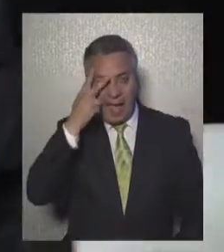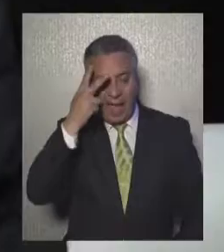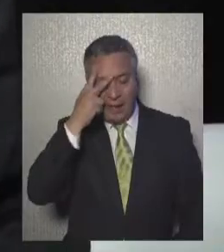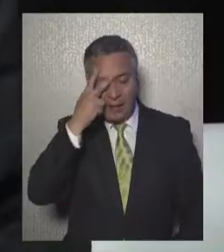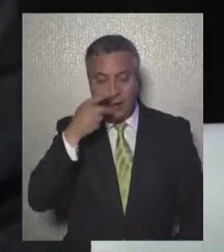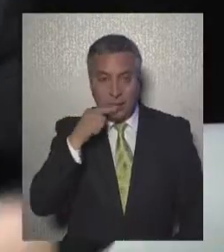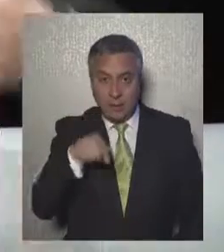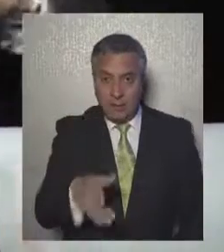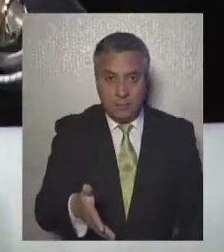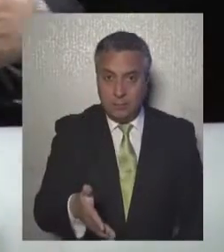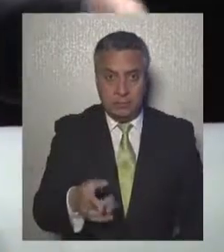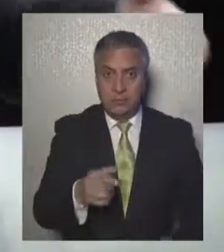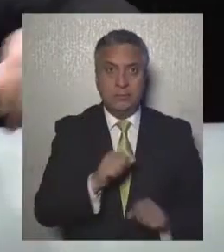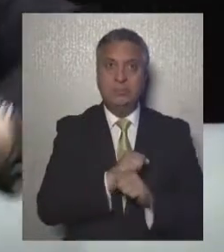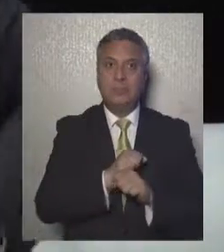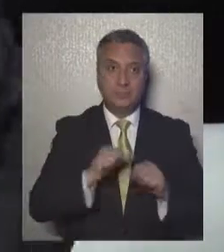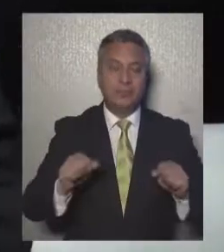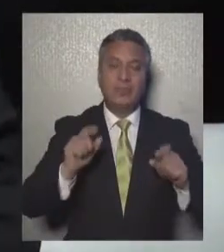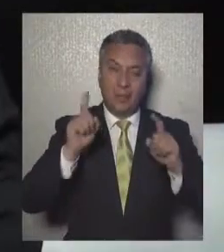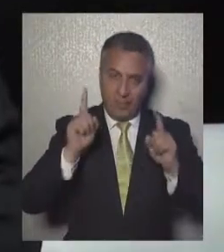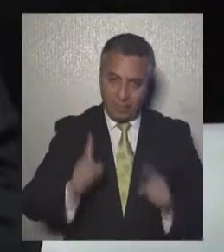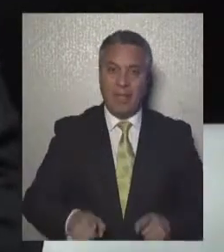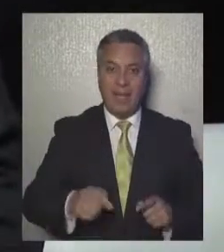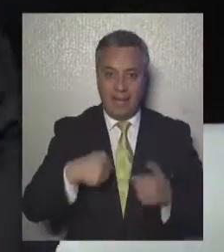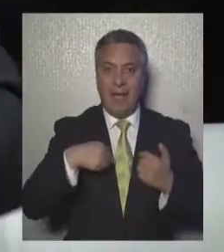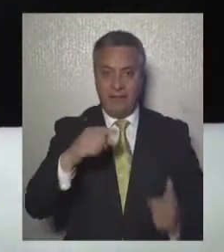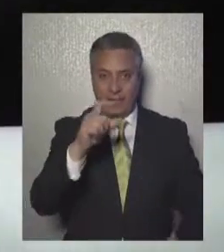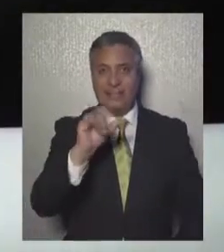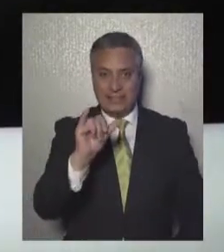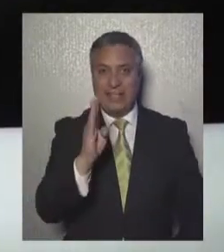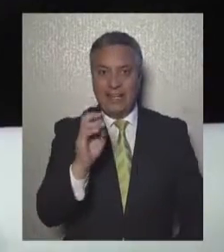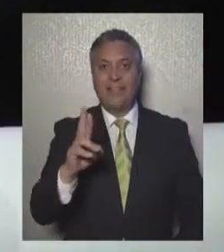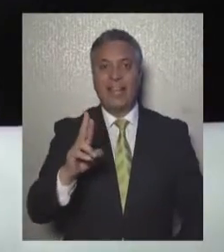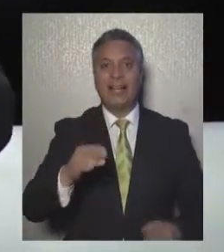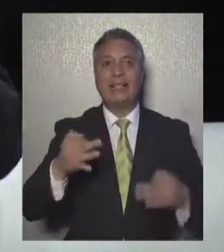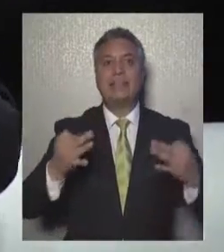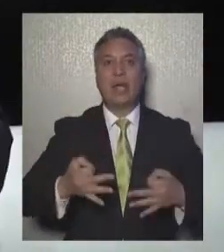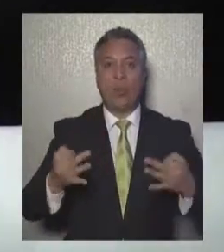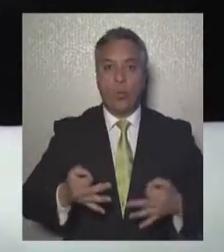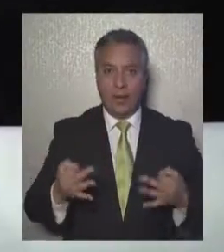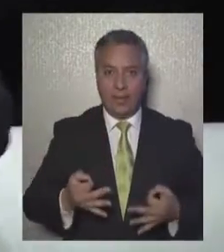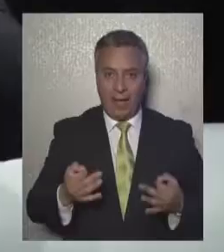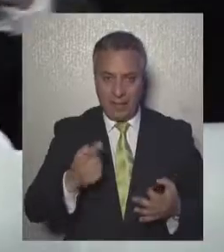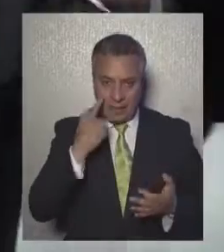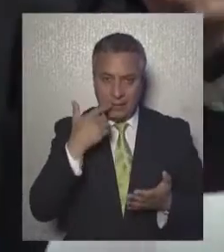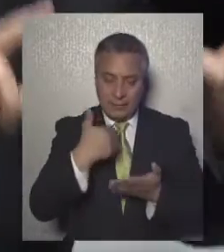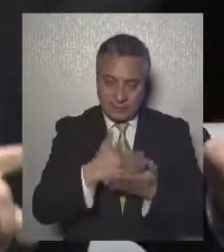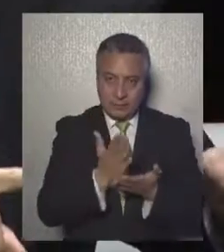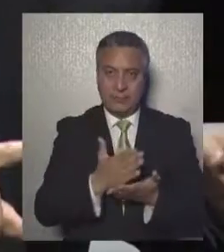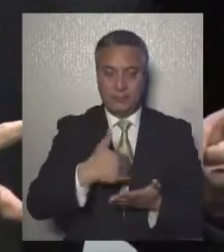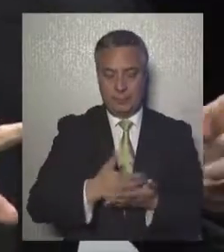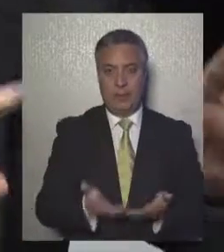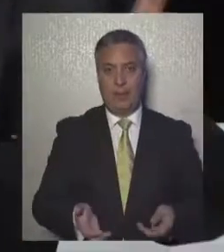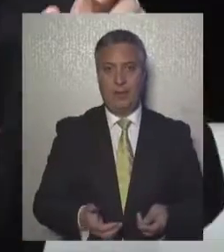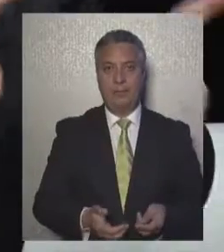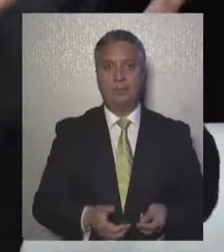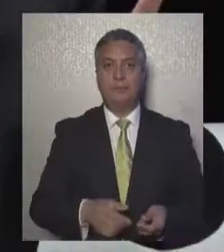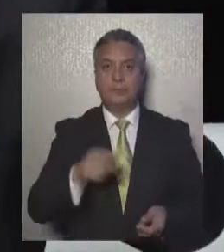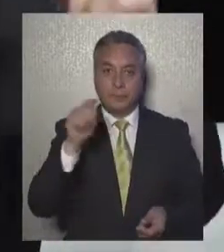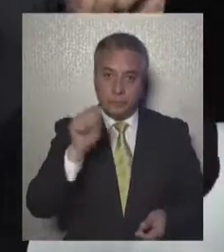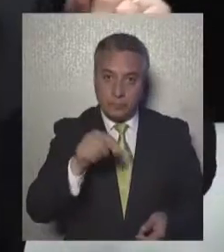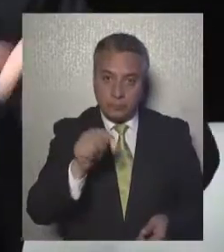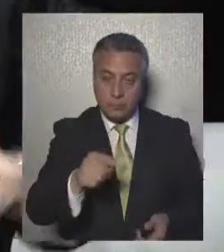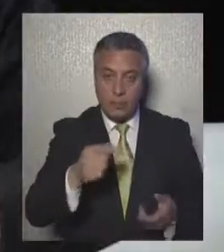Imposible. Tenemos que hacer una estrategia de ciberseguridad. Tenemos que hacer una estrategia de capital humano. El día de ayer